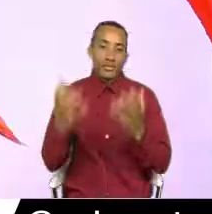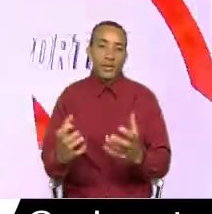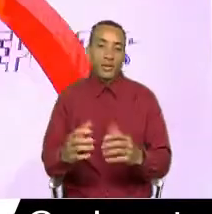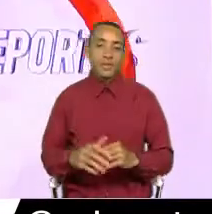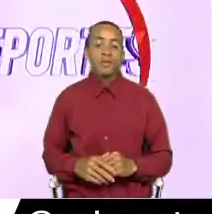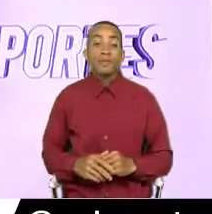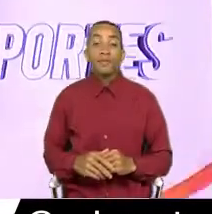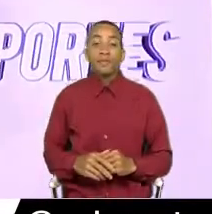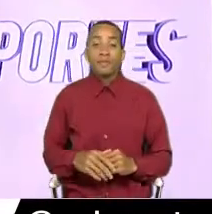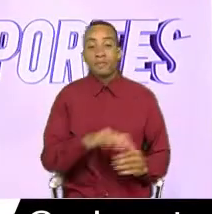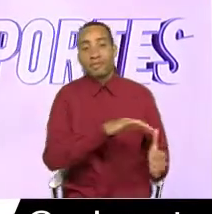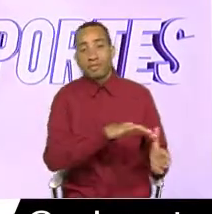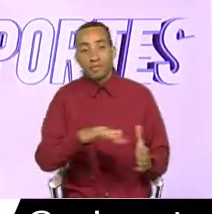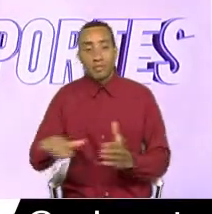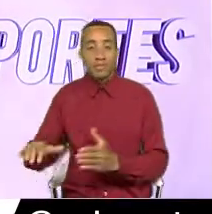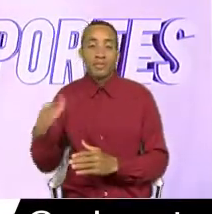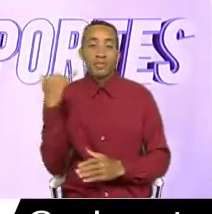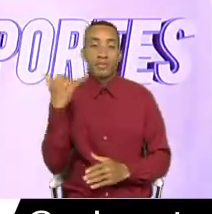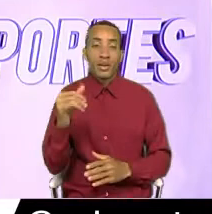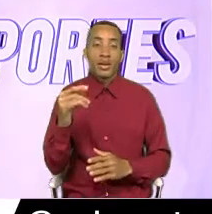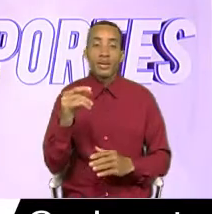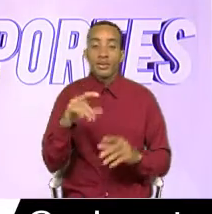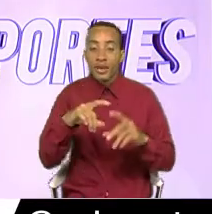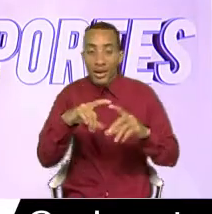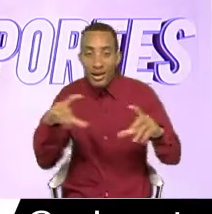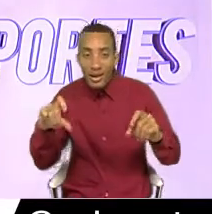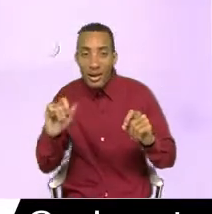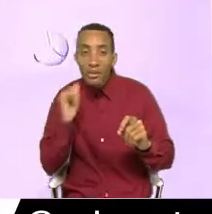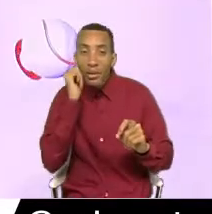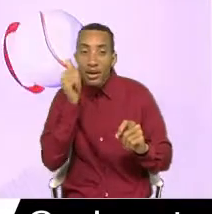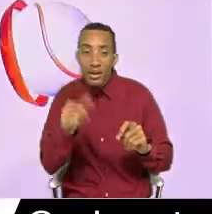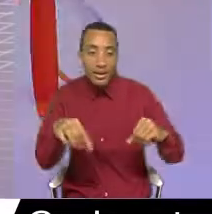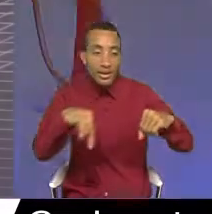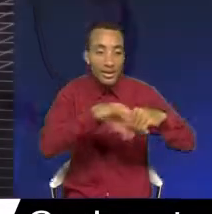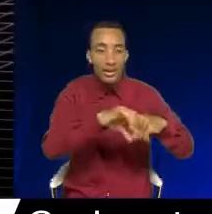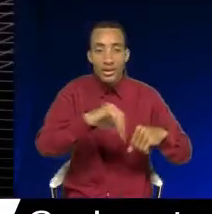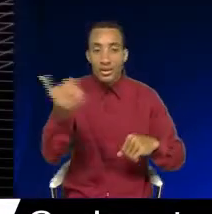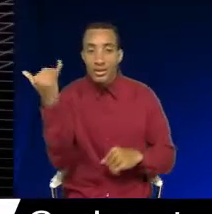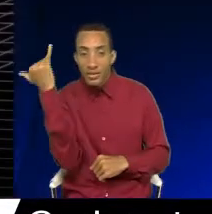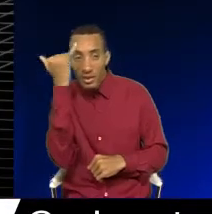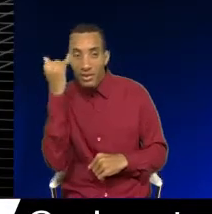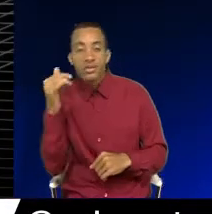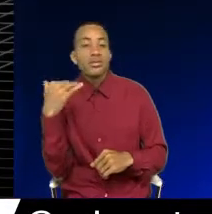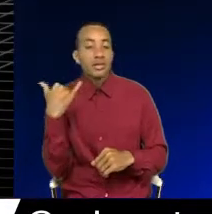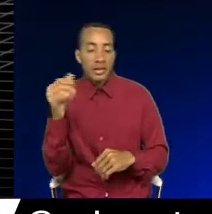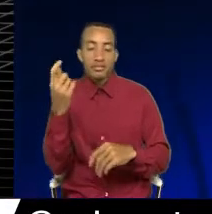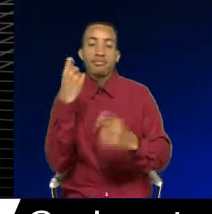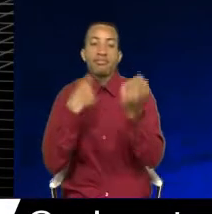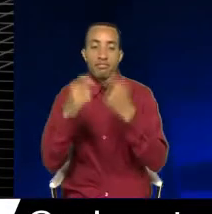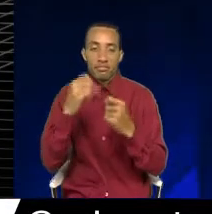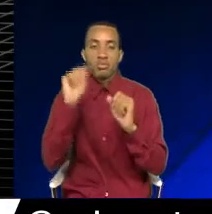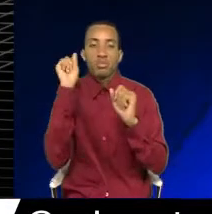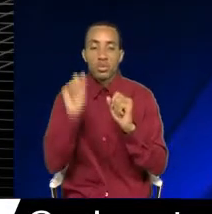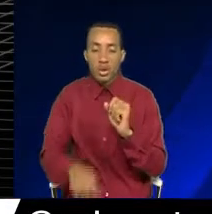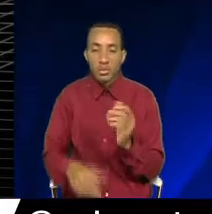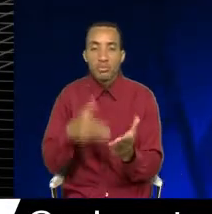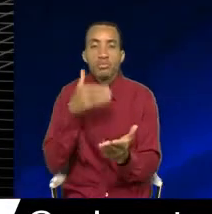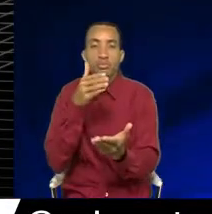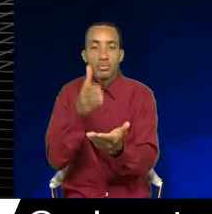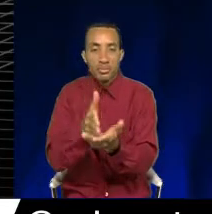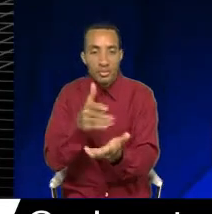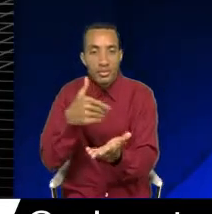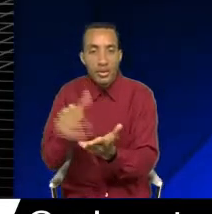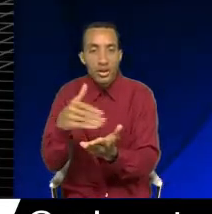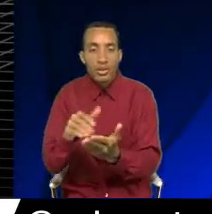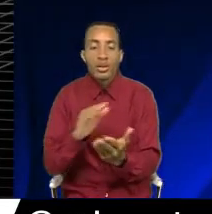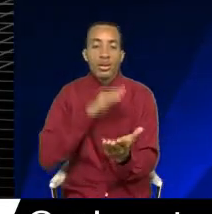Y atención, que ya está a la venta la boletería para el compromiso de mañana entre Alianza Petrolera y Millonarios. La tienda aliancista en el Centro Comercial San